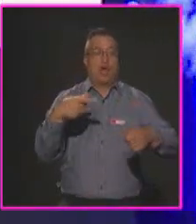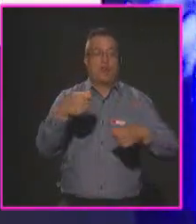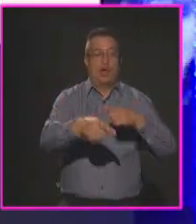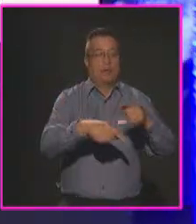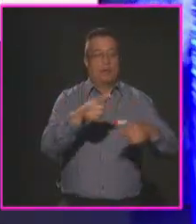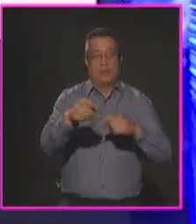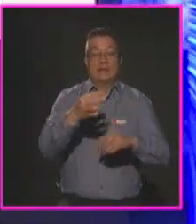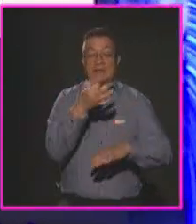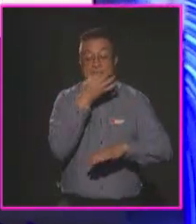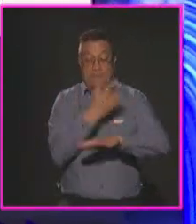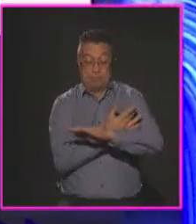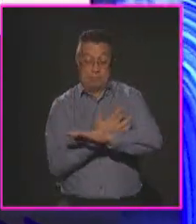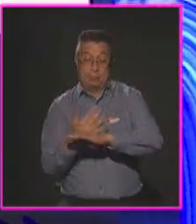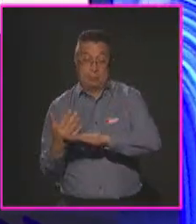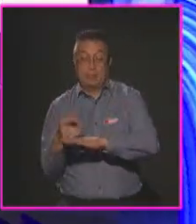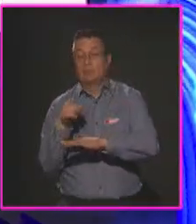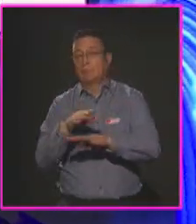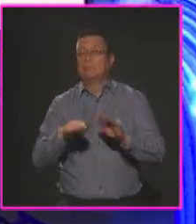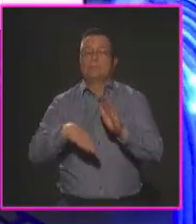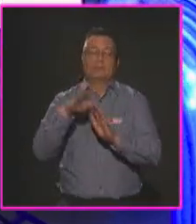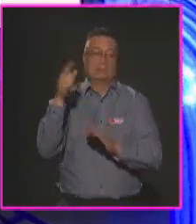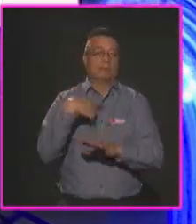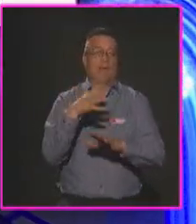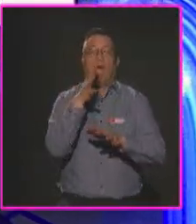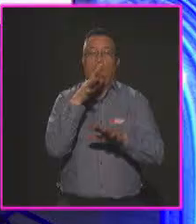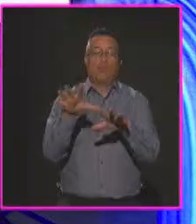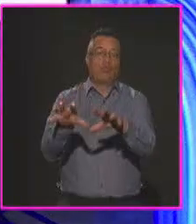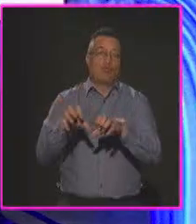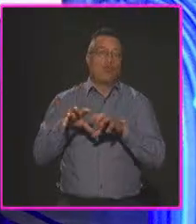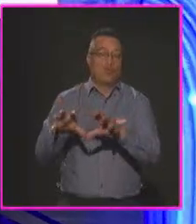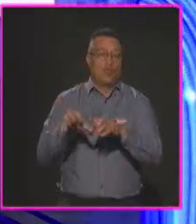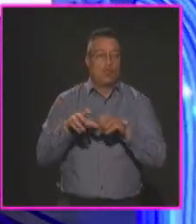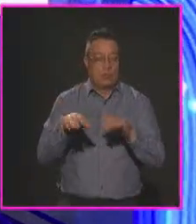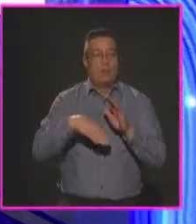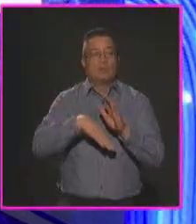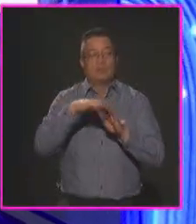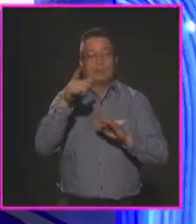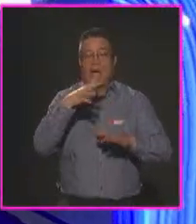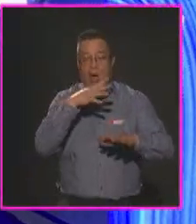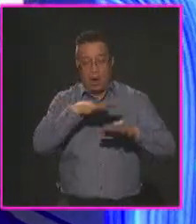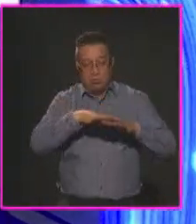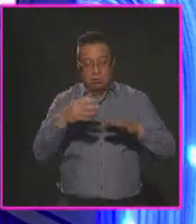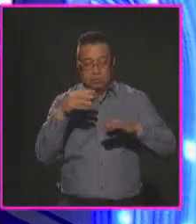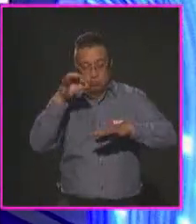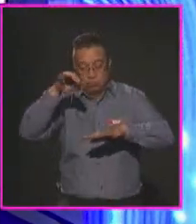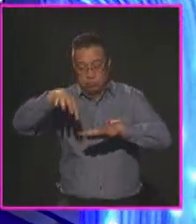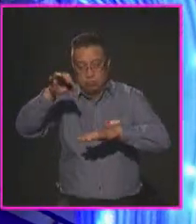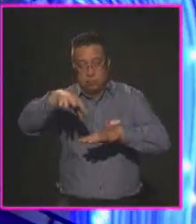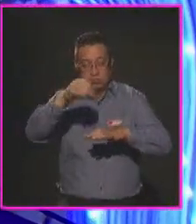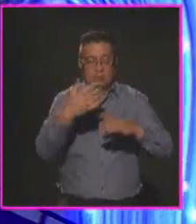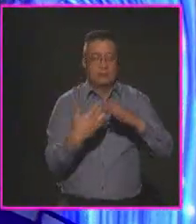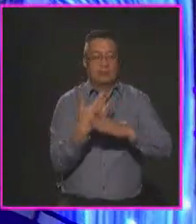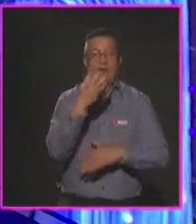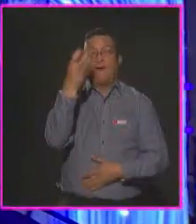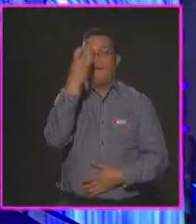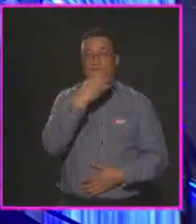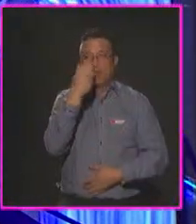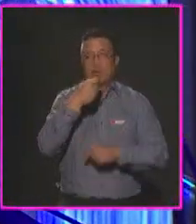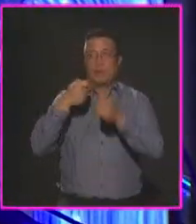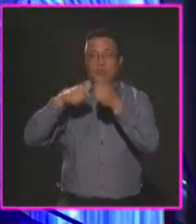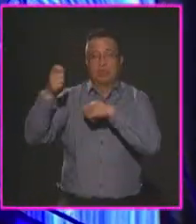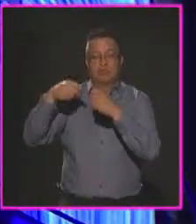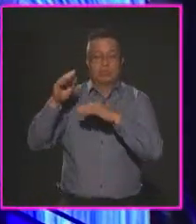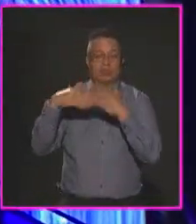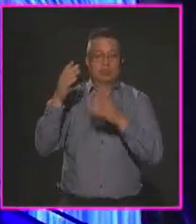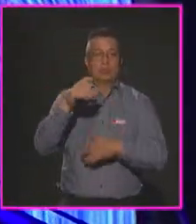enemigo de la laguna, y también se incorporaron cientos de hectáreas de plantaciones de frutales de exportación de alta